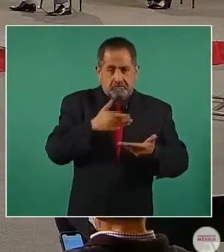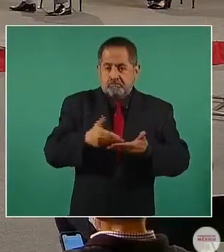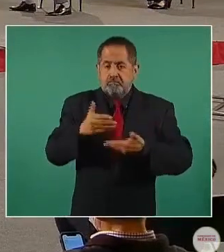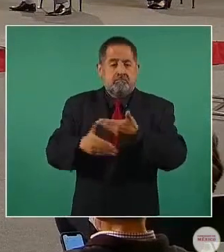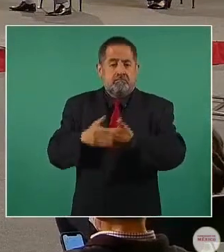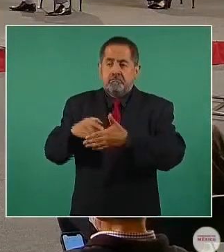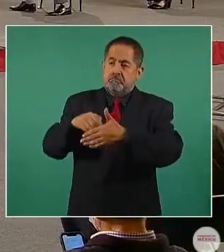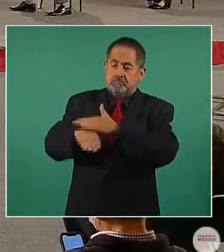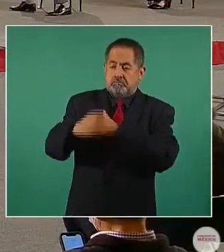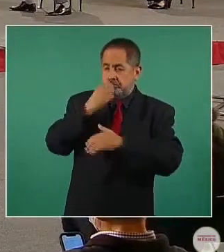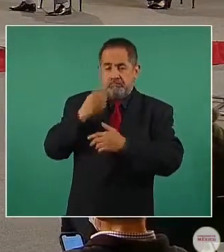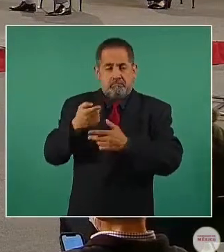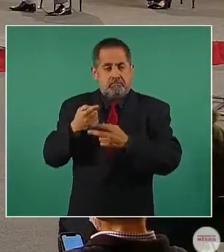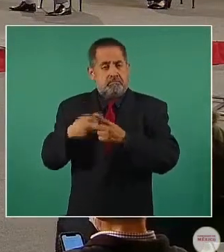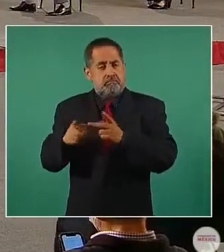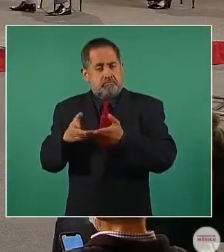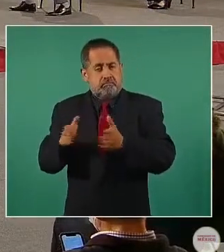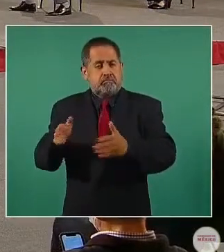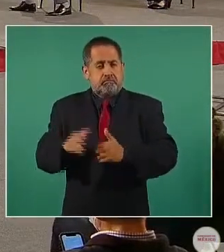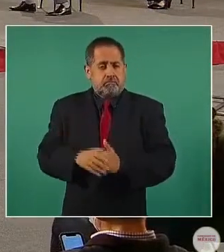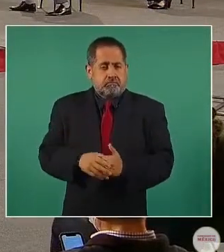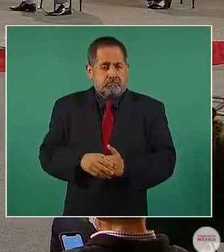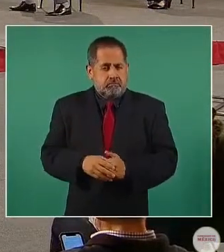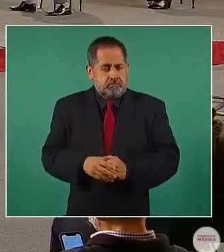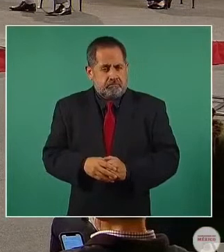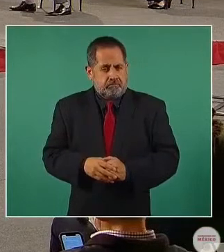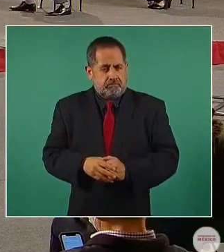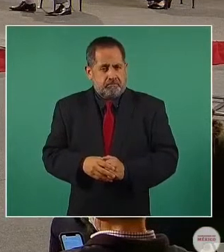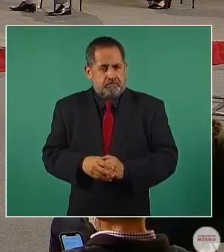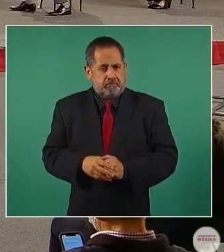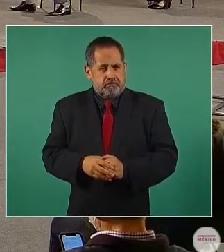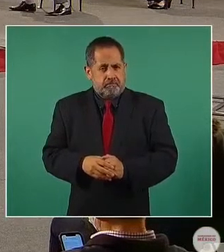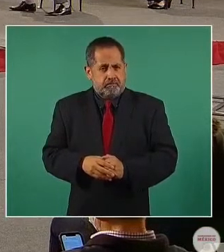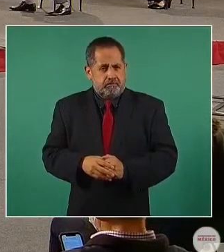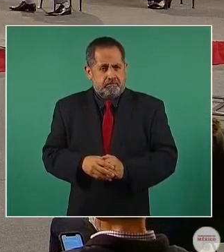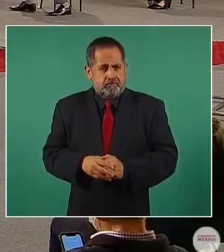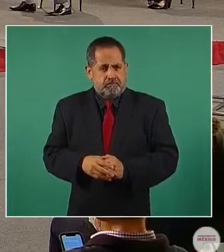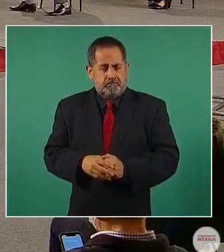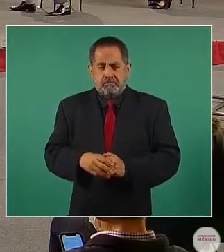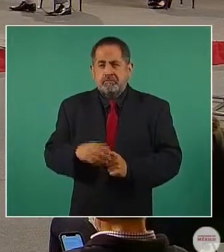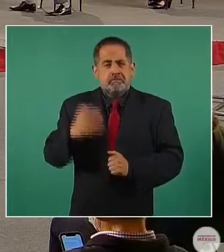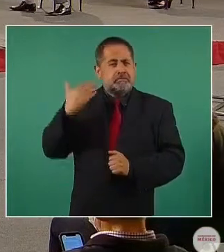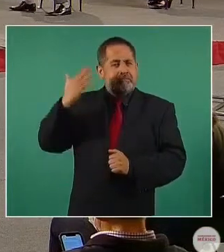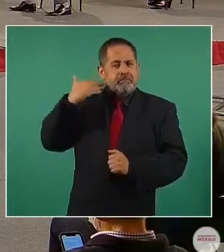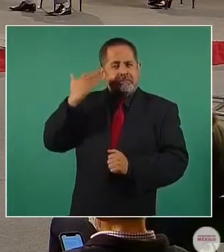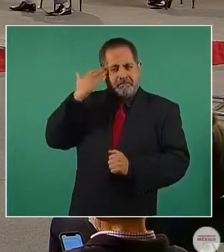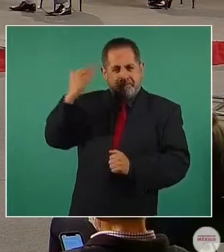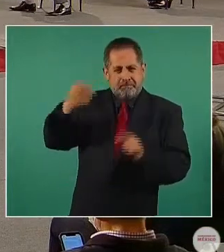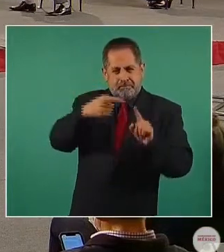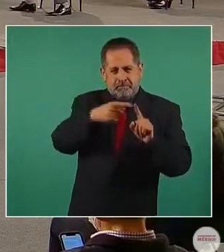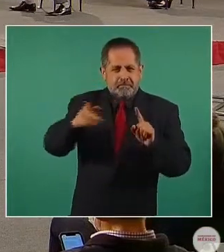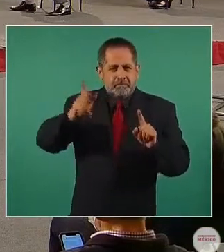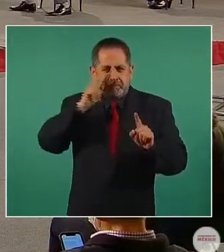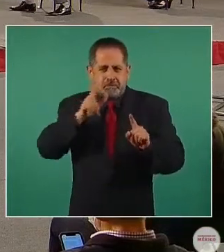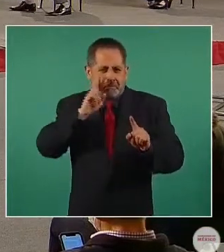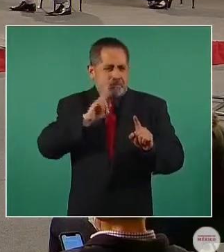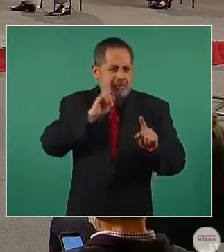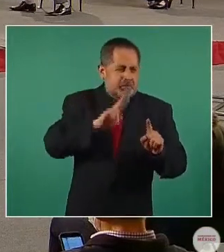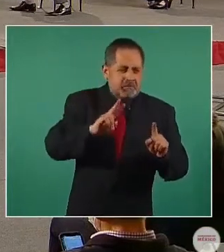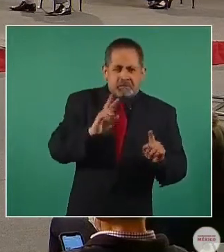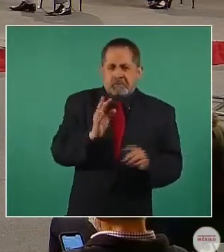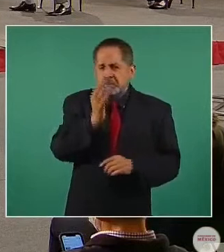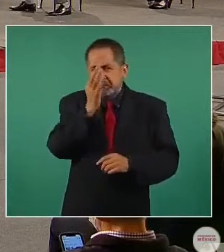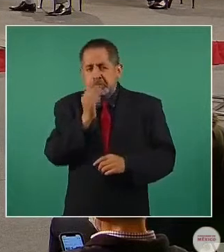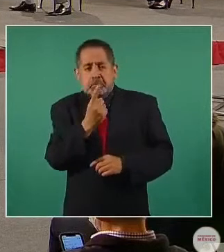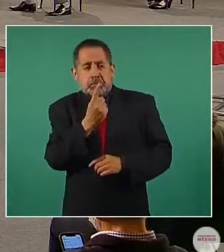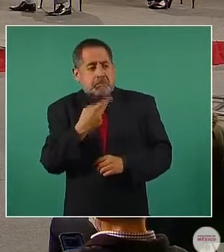es muy importante decirlo, que tuvimos un solo caso de contacto durante esta prueba de pilotaje para el ingreso. Eso